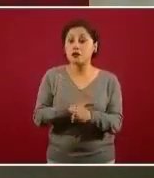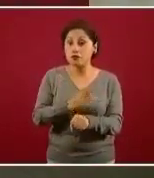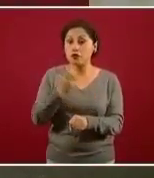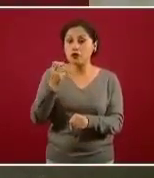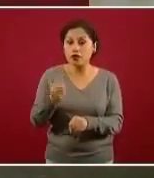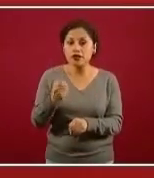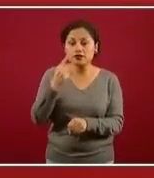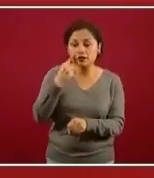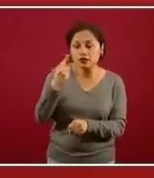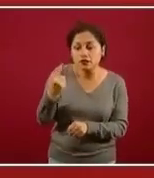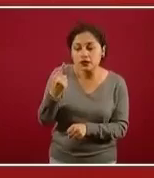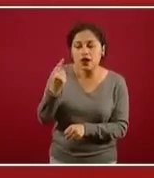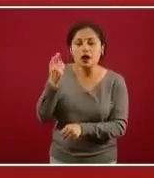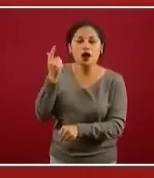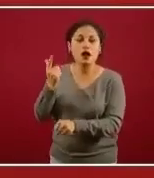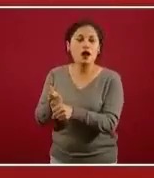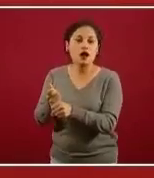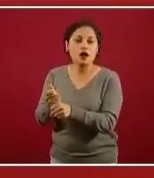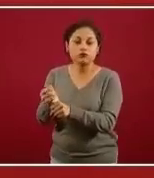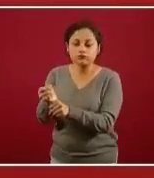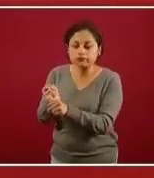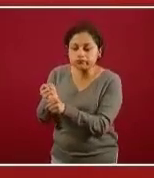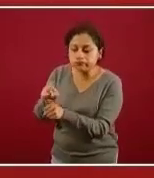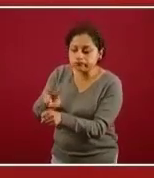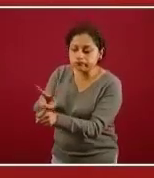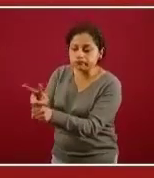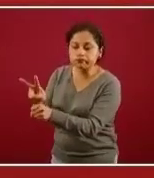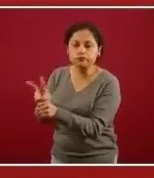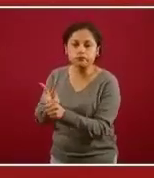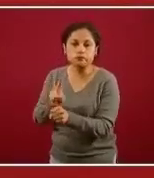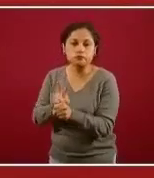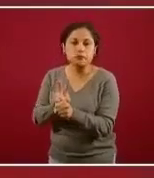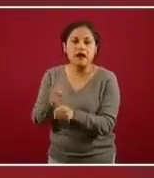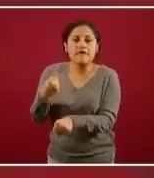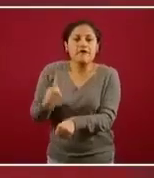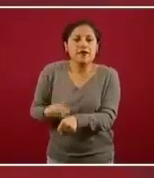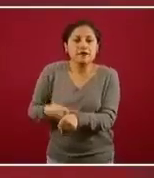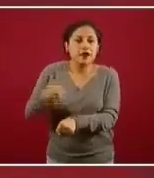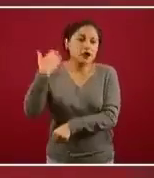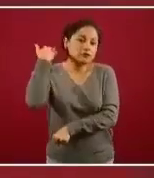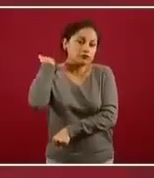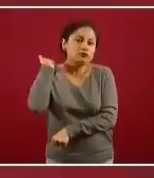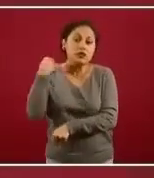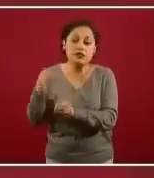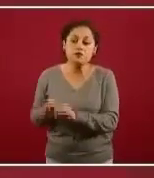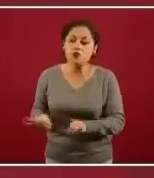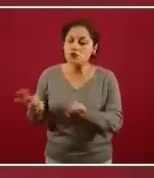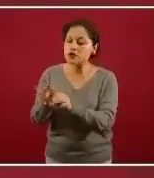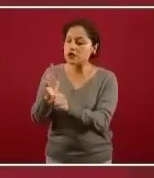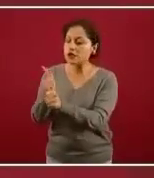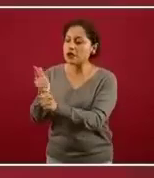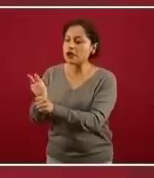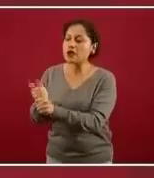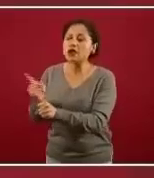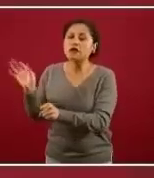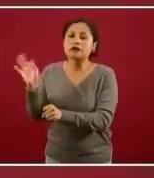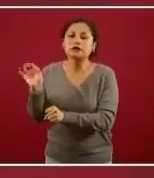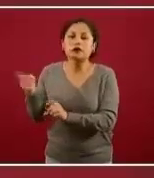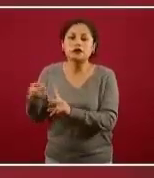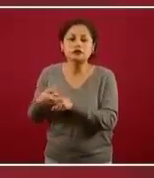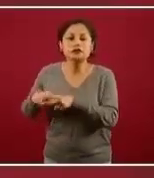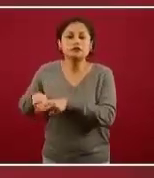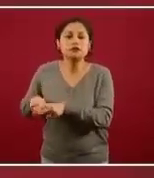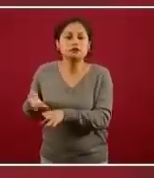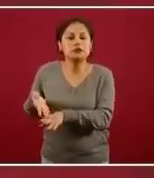una señal indirecta de la existencia anormal de COVID. A lo largo del año y a lo largo de